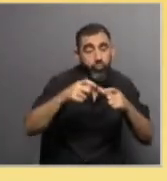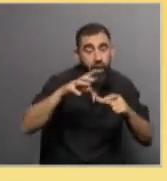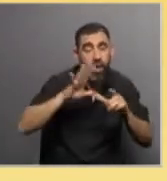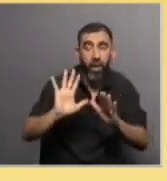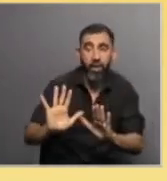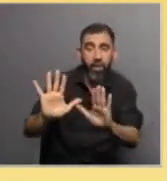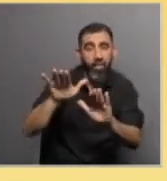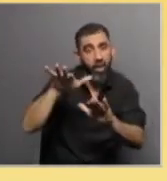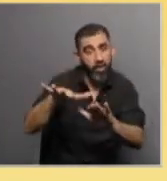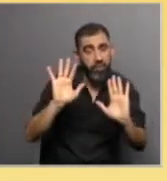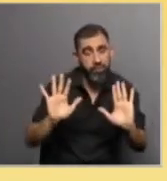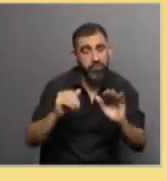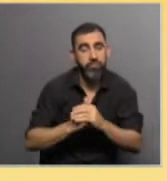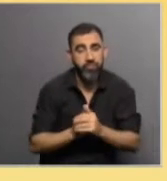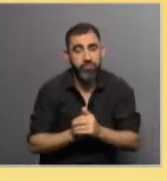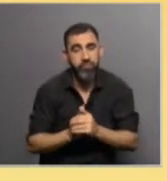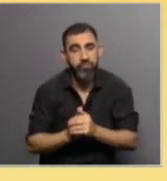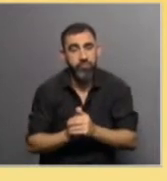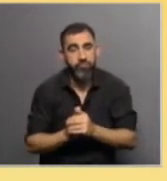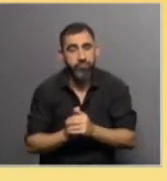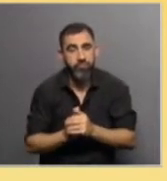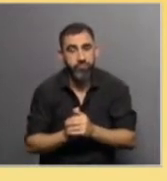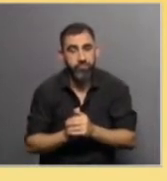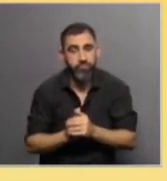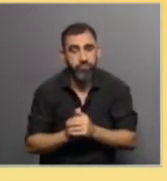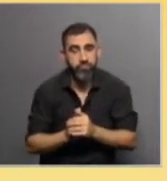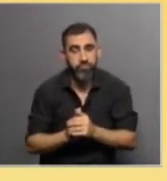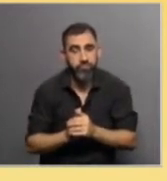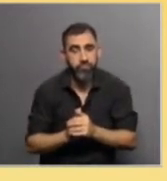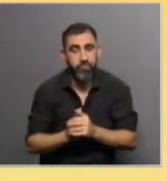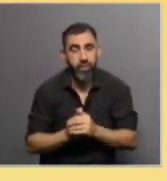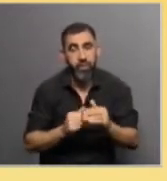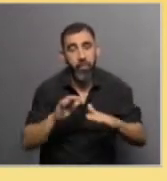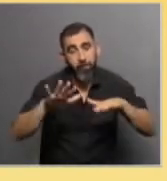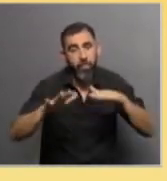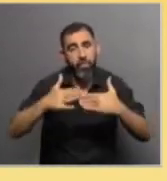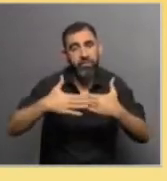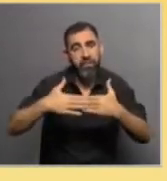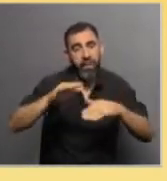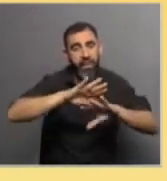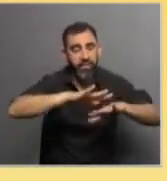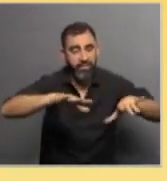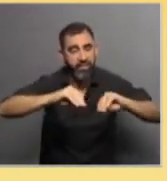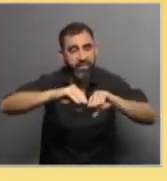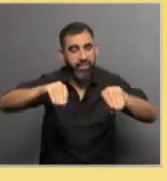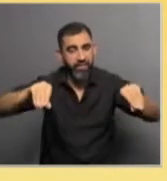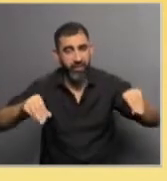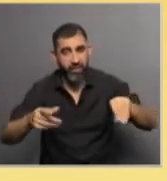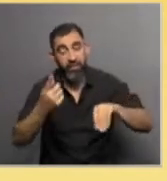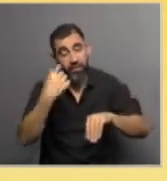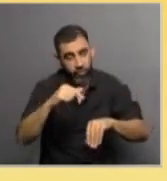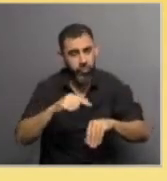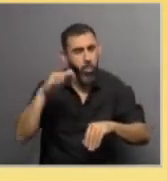quedaron emplazados a niveles someros de lo que es la corteza terrestre y que por, bueno,